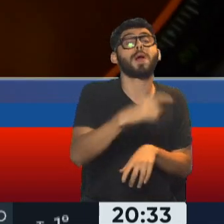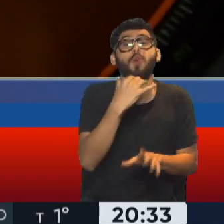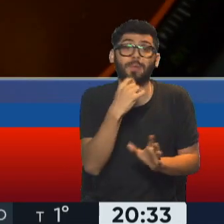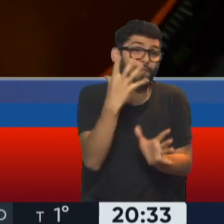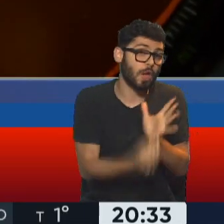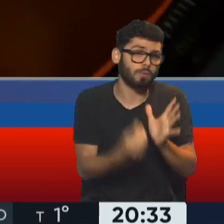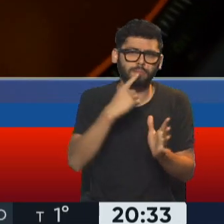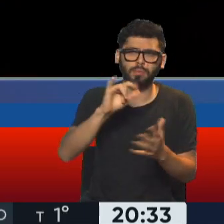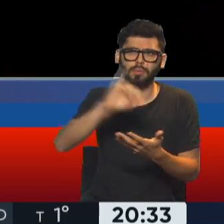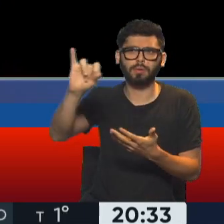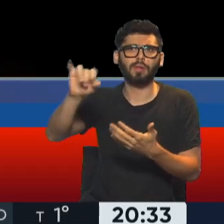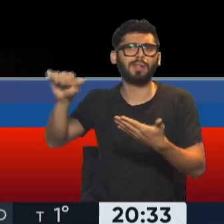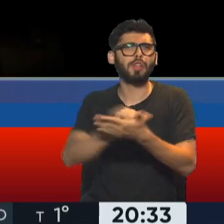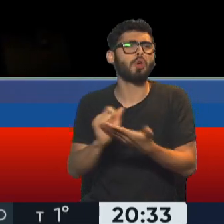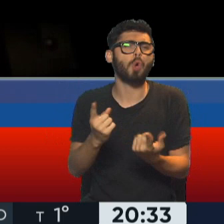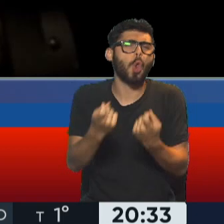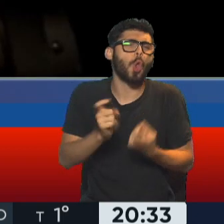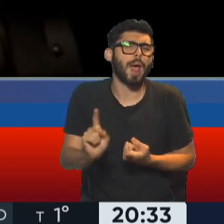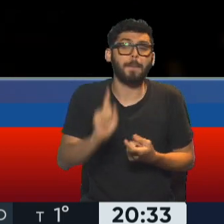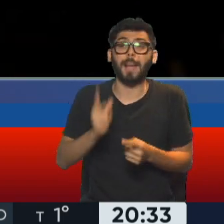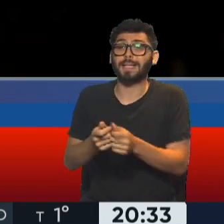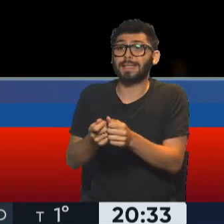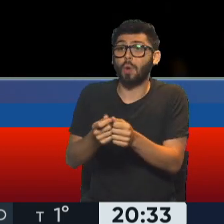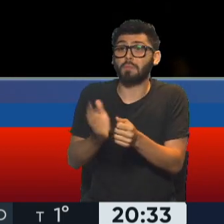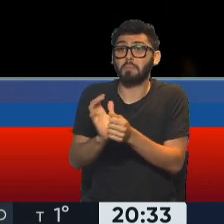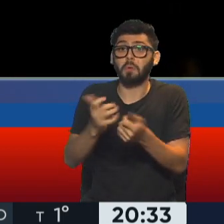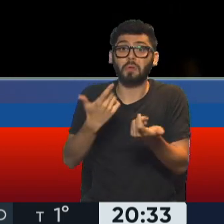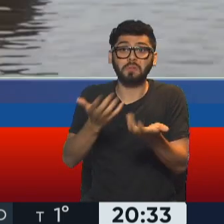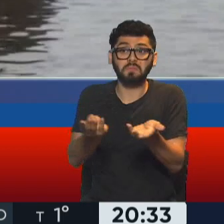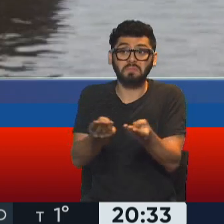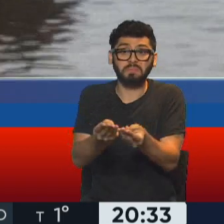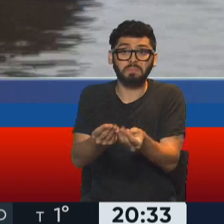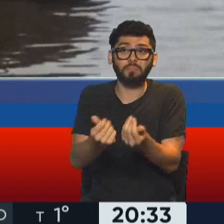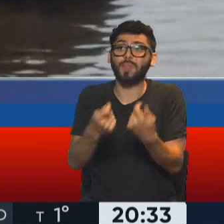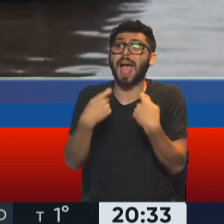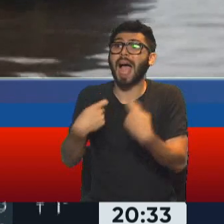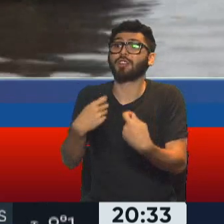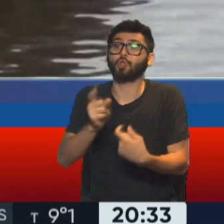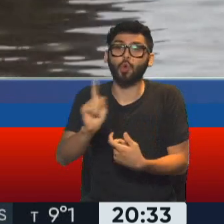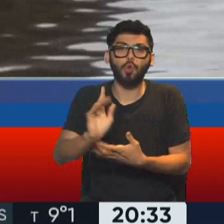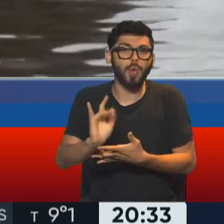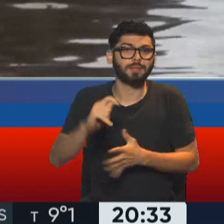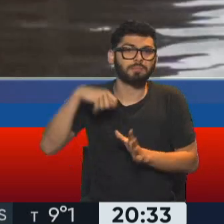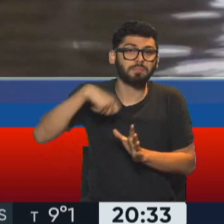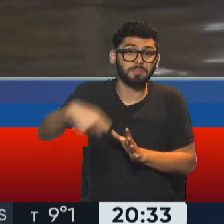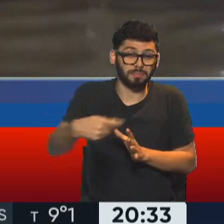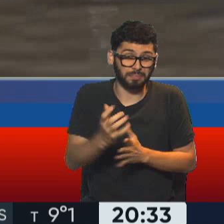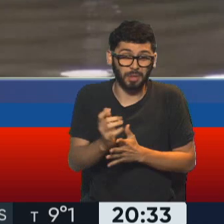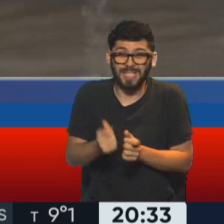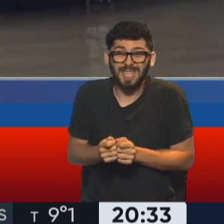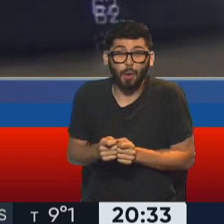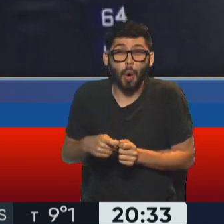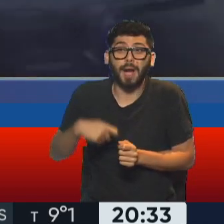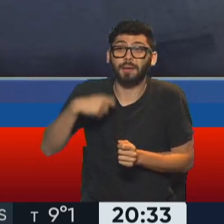es necesario? Si además ese teléfono inactivo no genera ni siquiera un gasto, un abono de un teléfono no creo que genere a